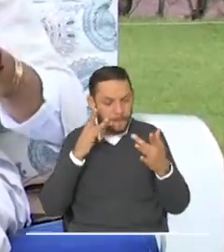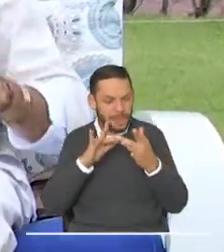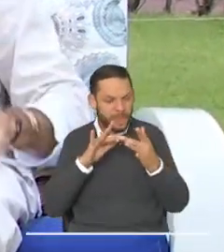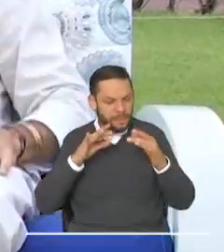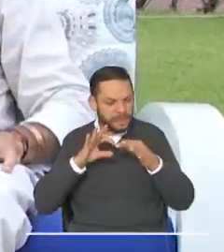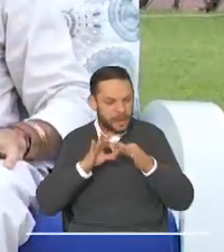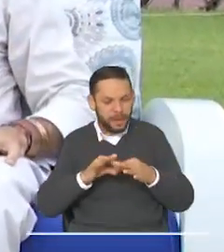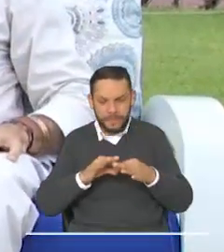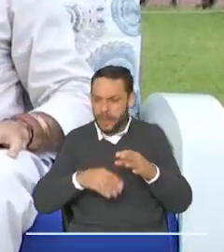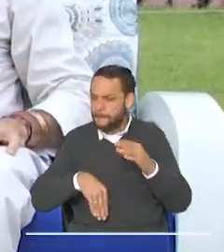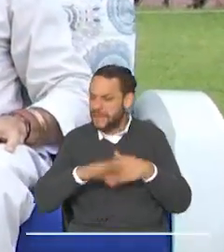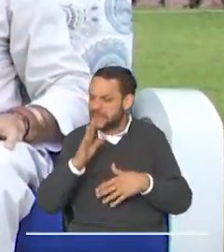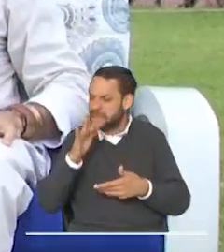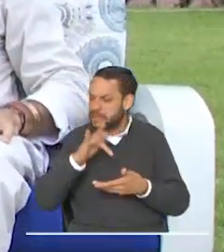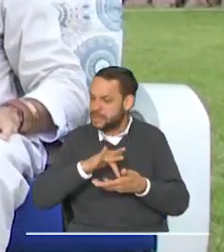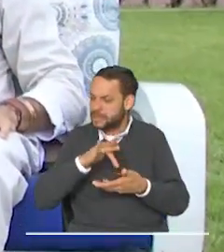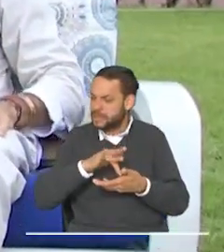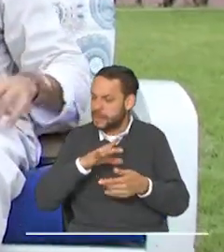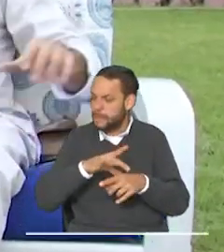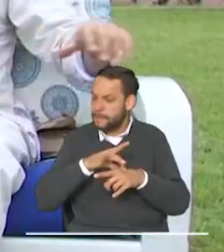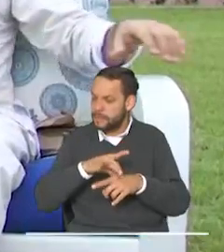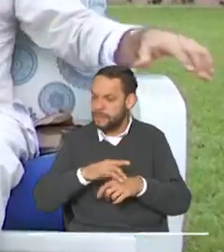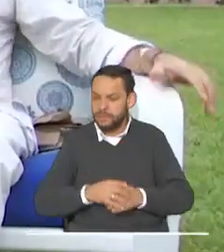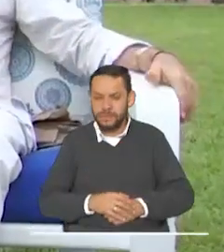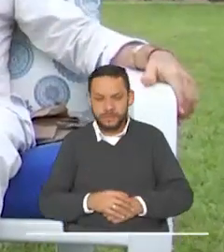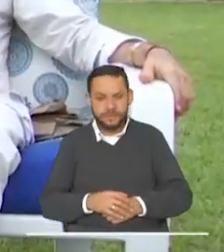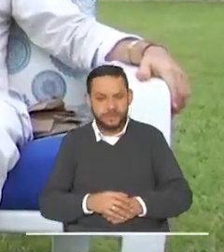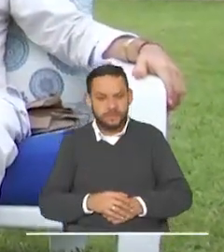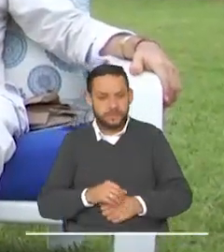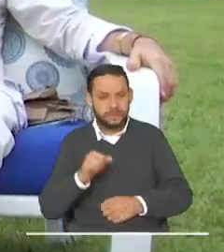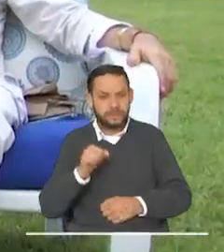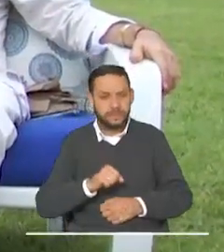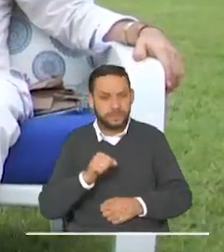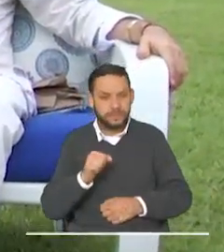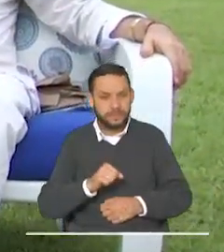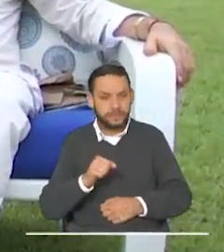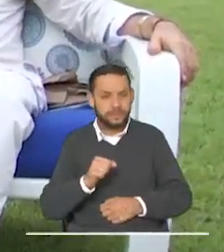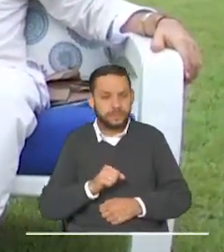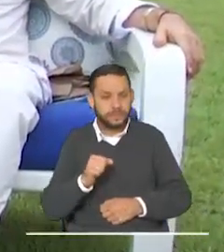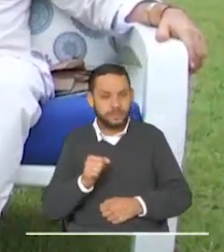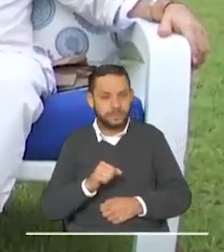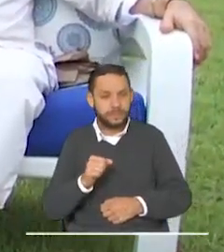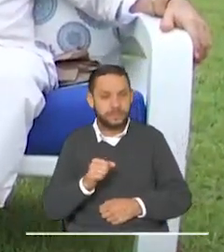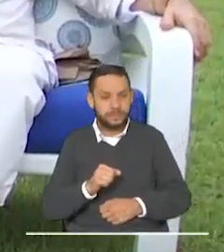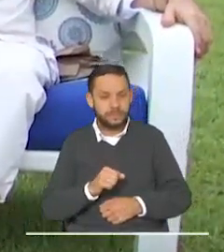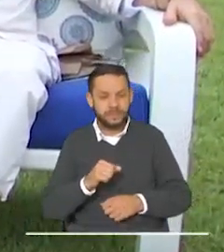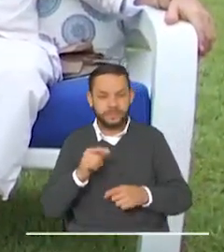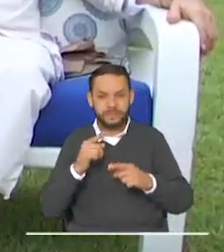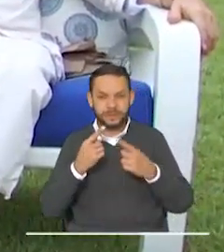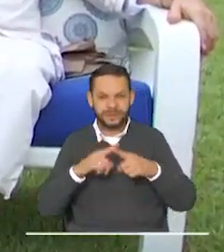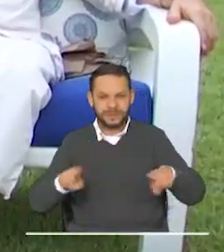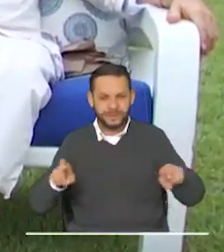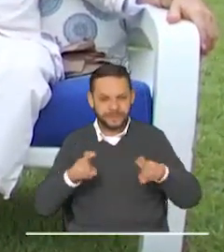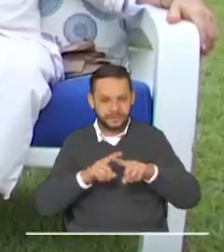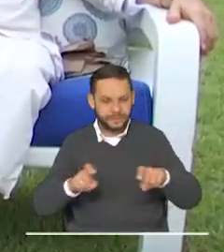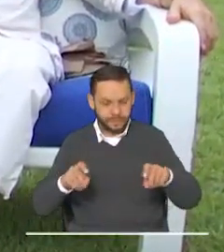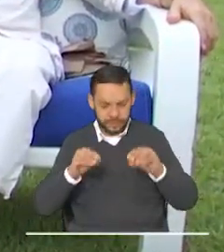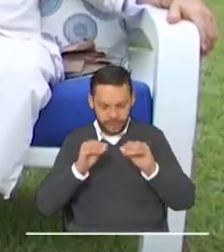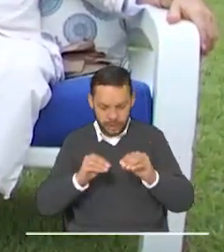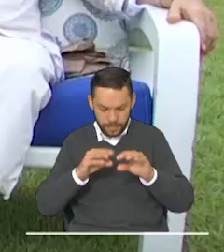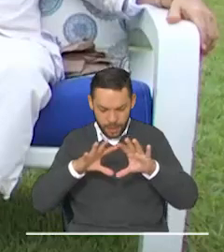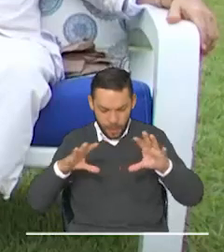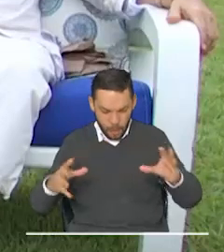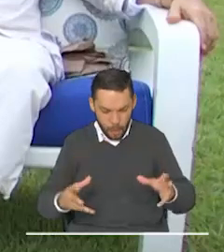en un motivo más de consulta si esto es multifactorial y es una el asunto de la globalización